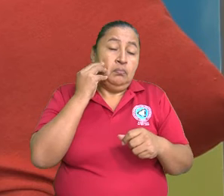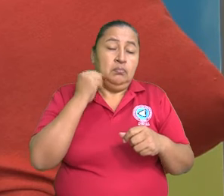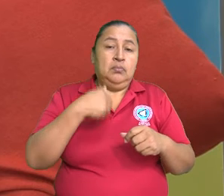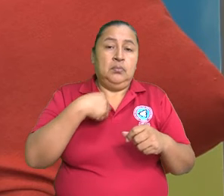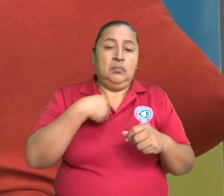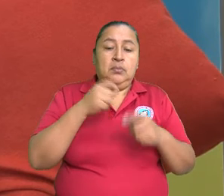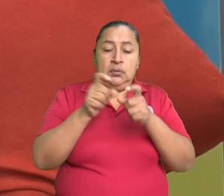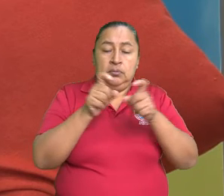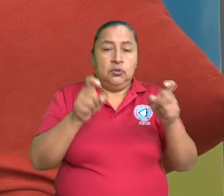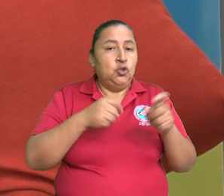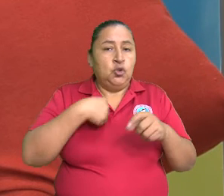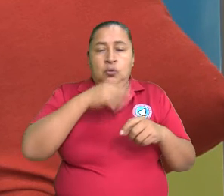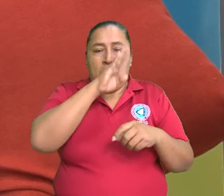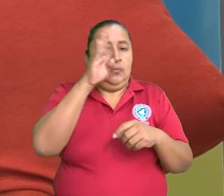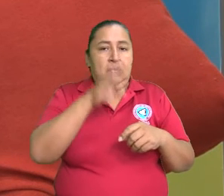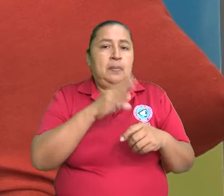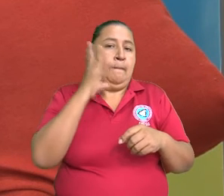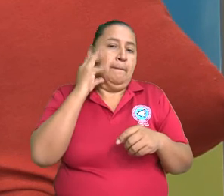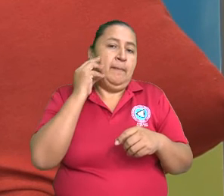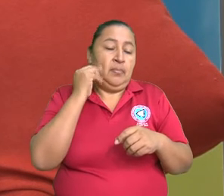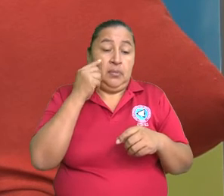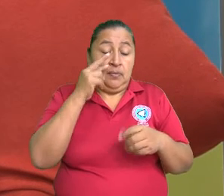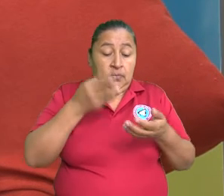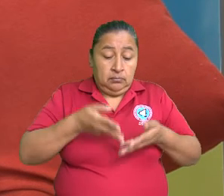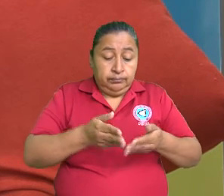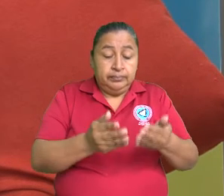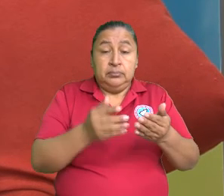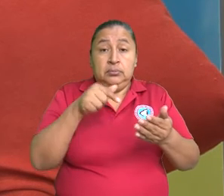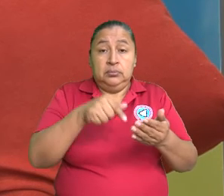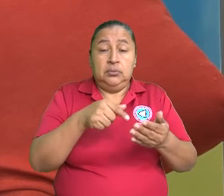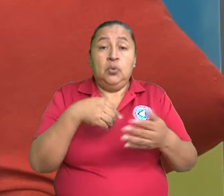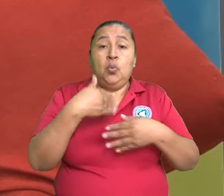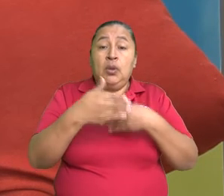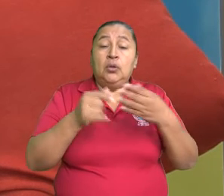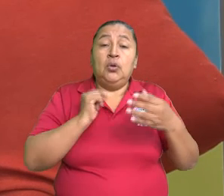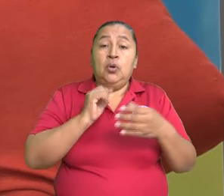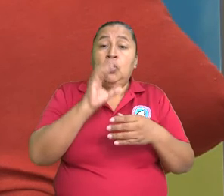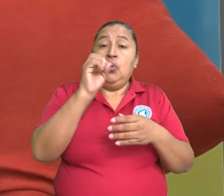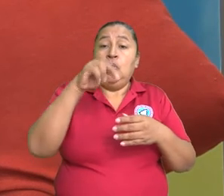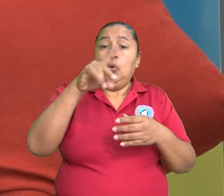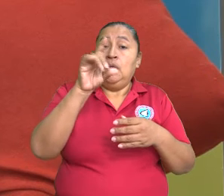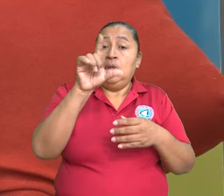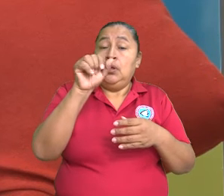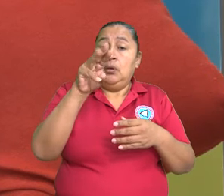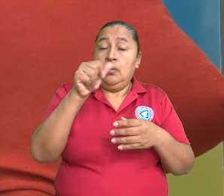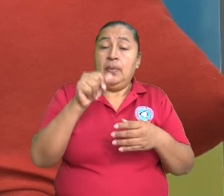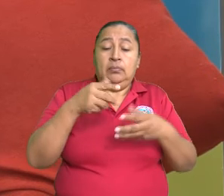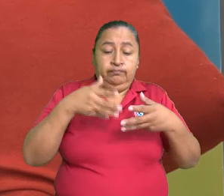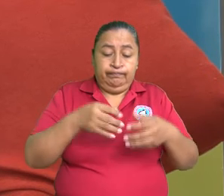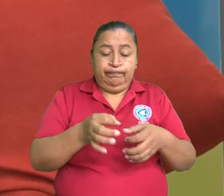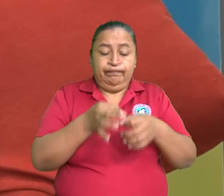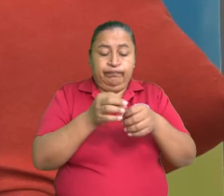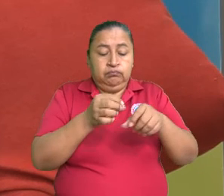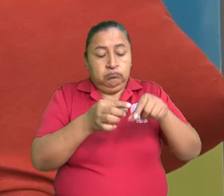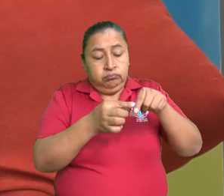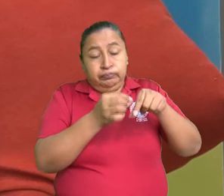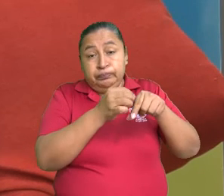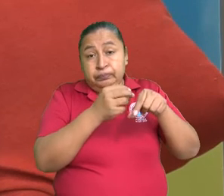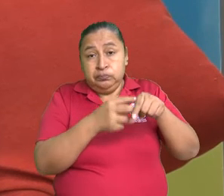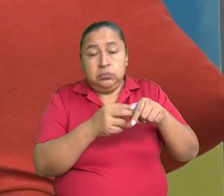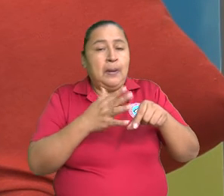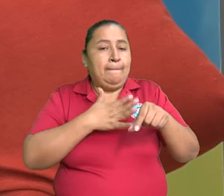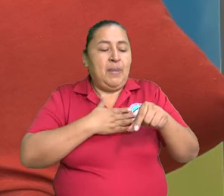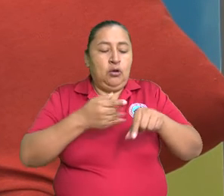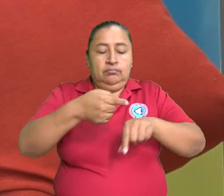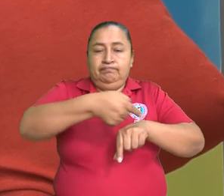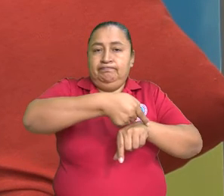ginecobstetra, pues no tuve nunca la experiencia de que naciera un niño así, porque cuando los condilomas son muy grandes y exponen mucho al bebé, la indicación de cesárea